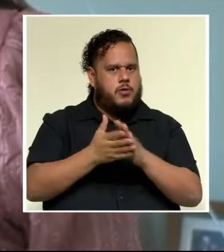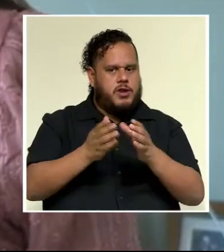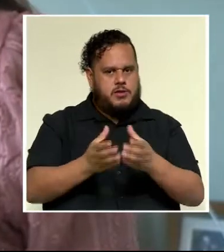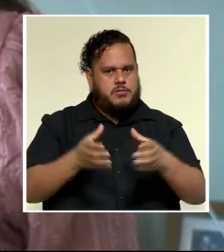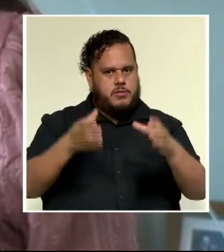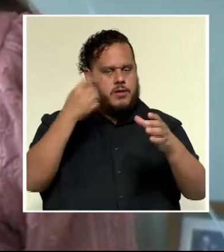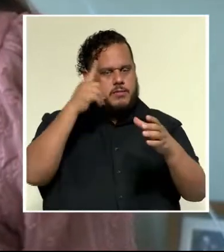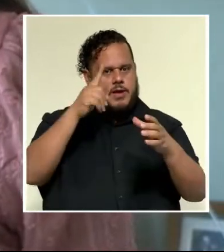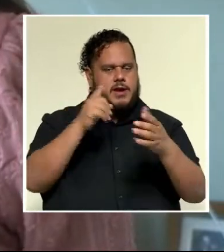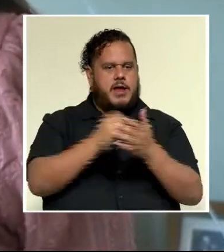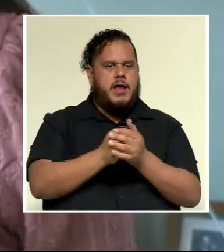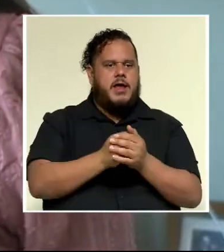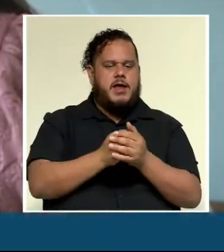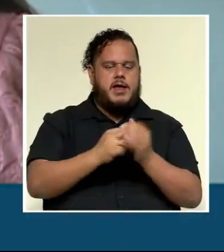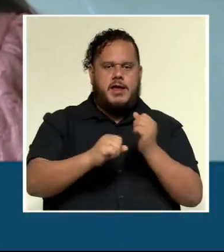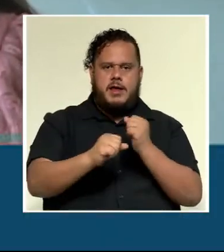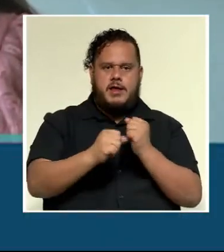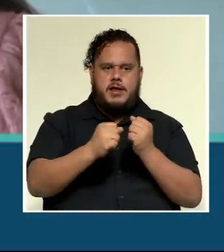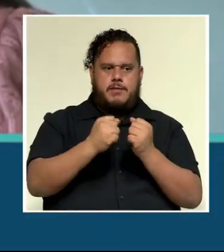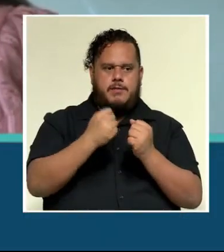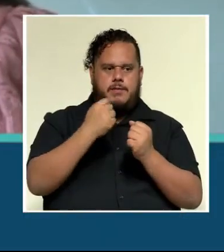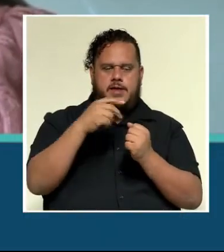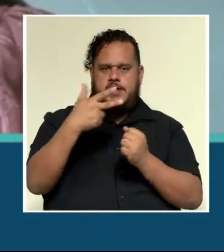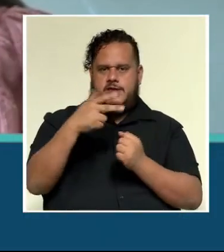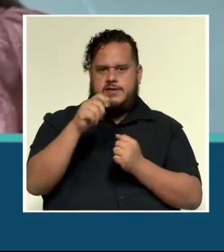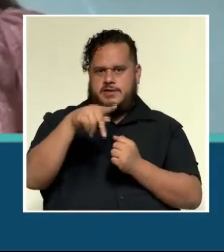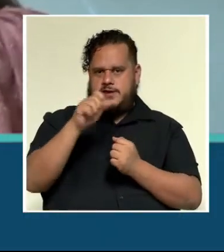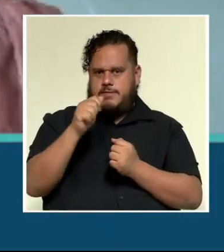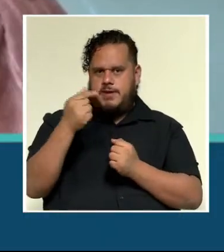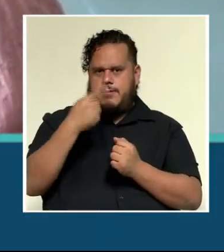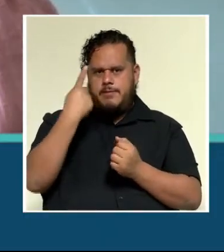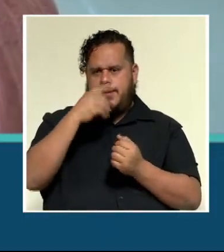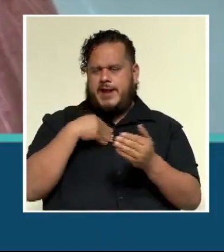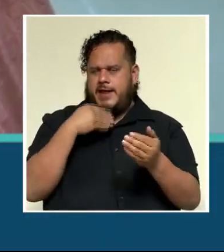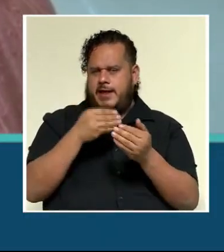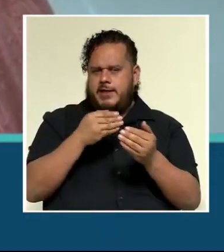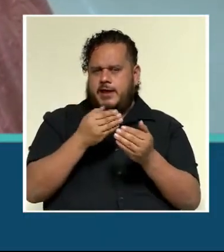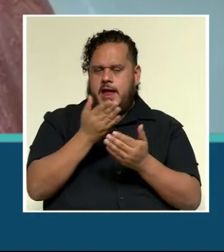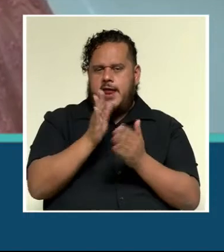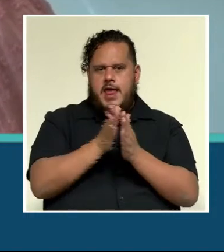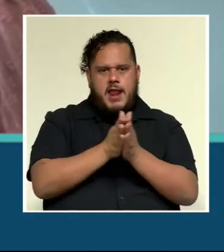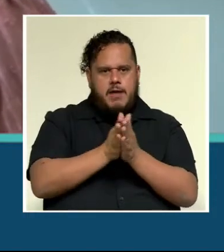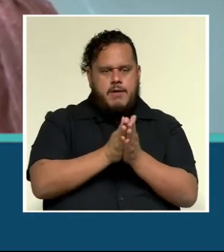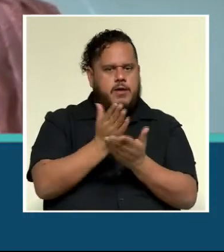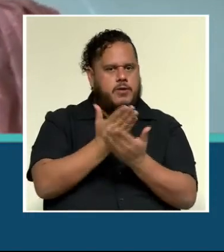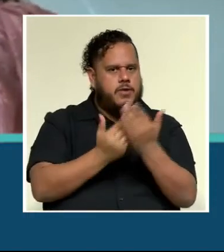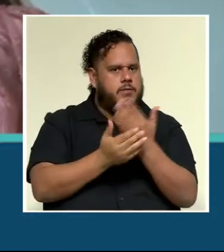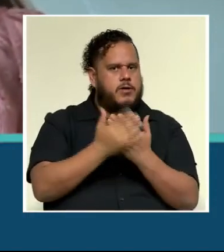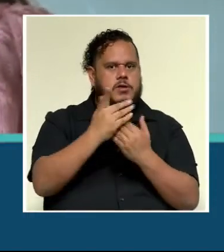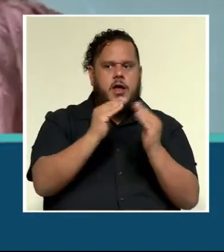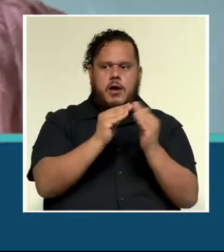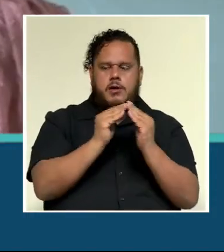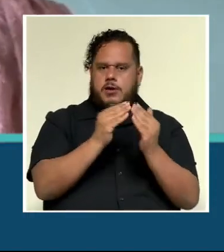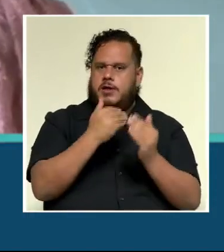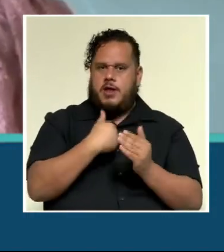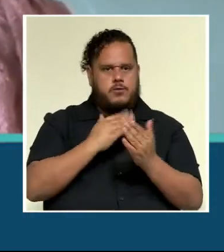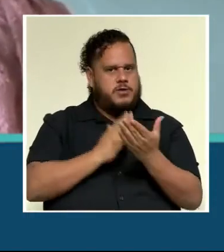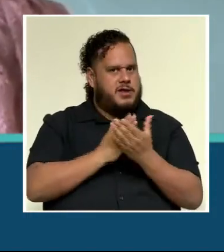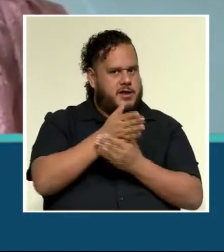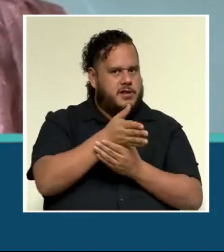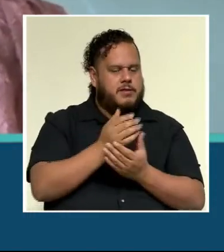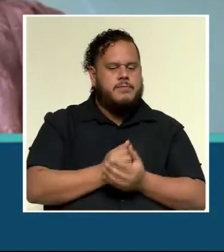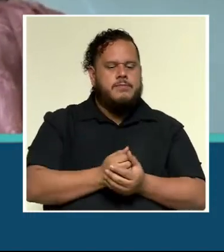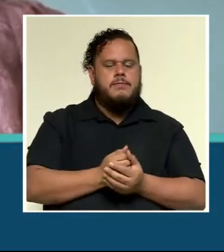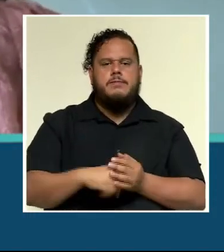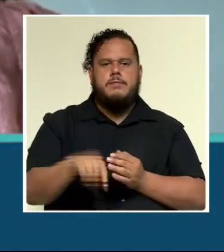En compañía de la organización Chepe se Baña, para poder acercar el lavado de manos a una población que no tiene acceso